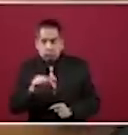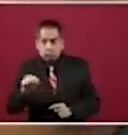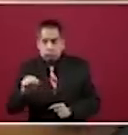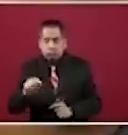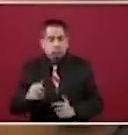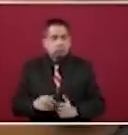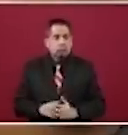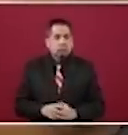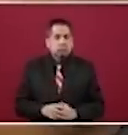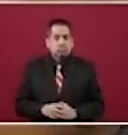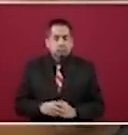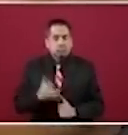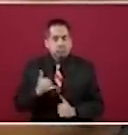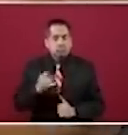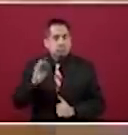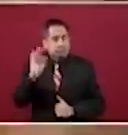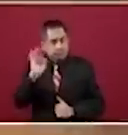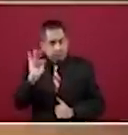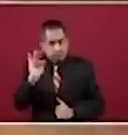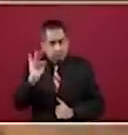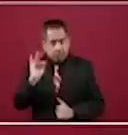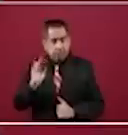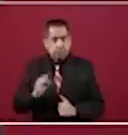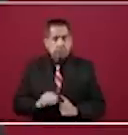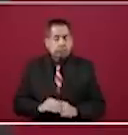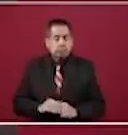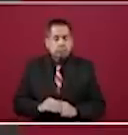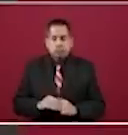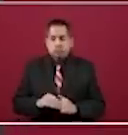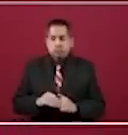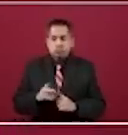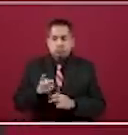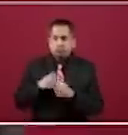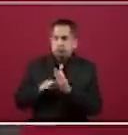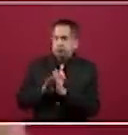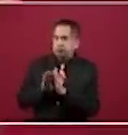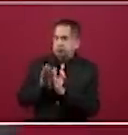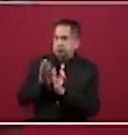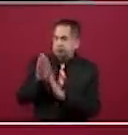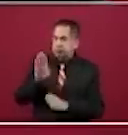y es muy probable que estemos creciendo